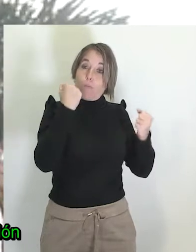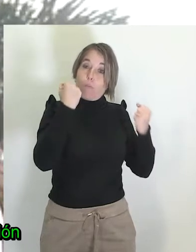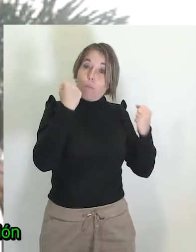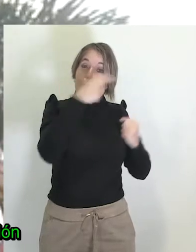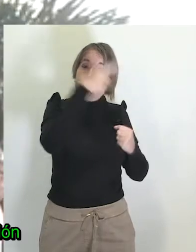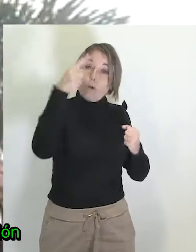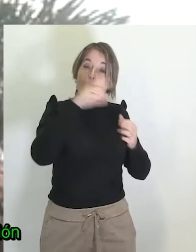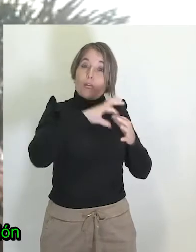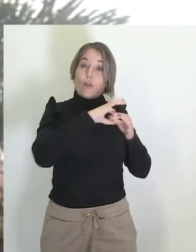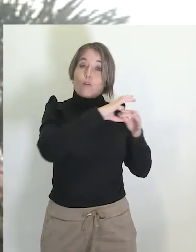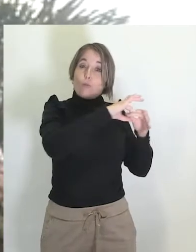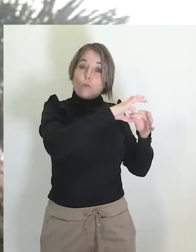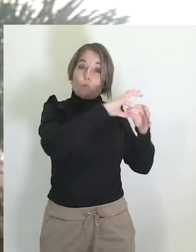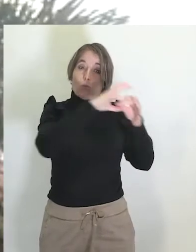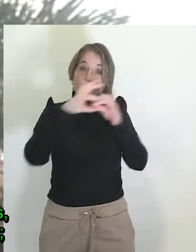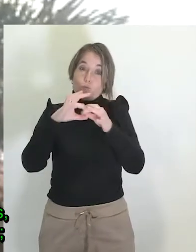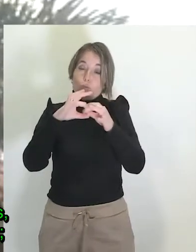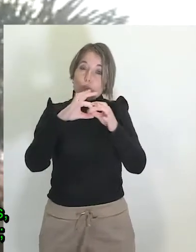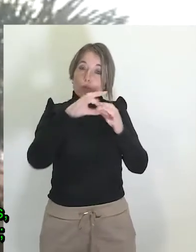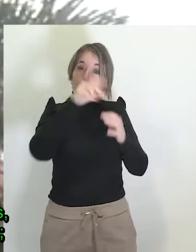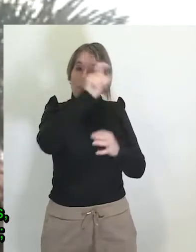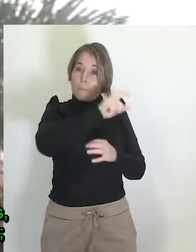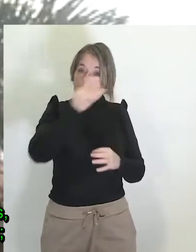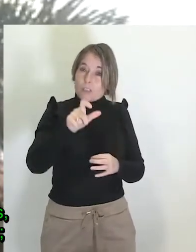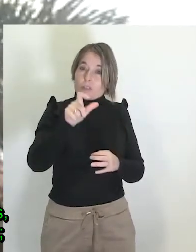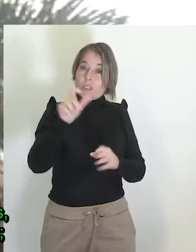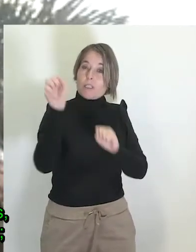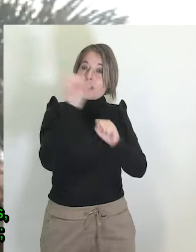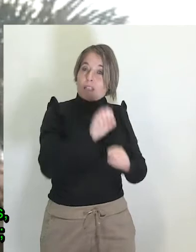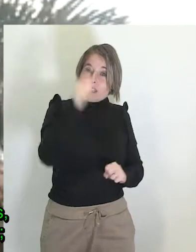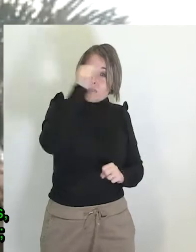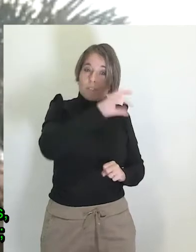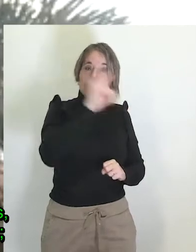que tiene la unión de